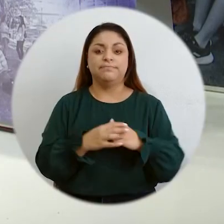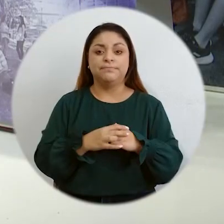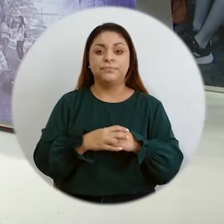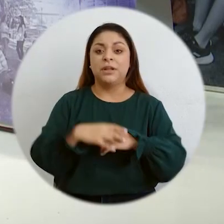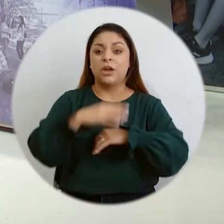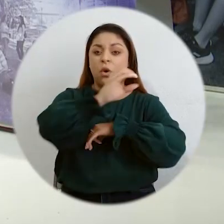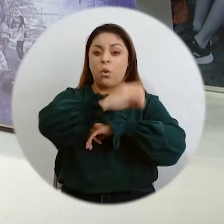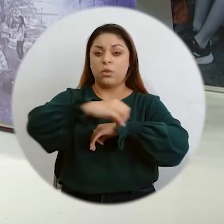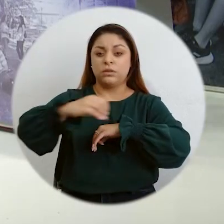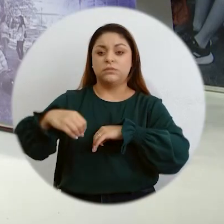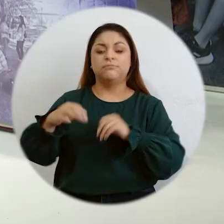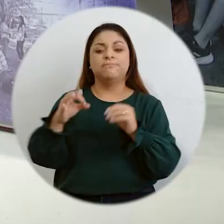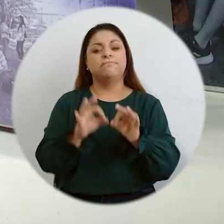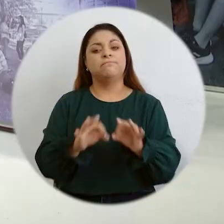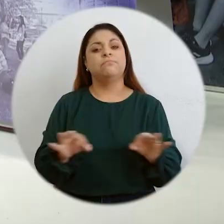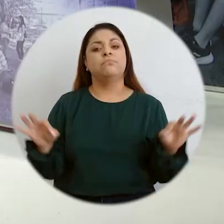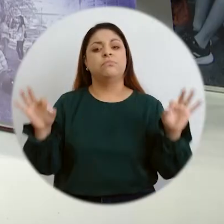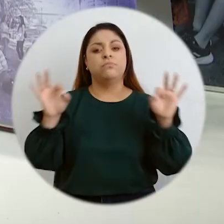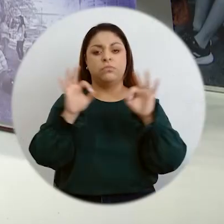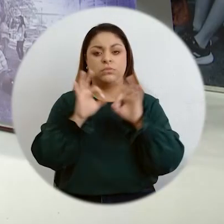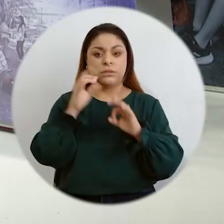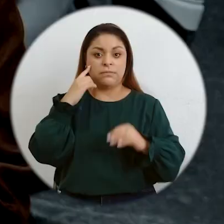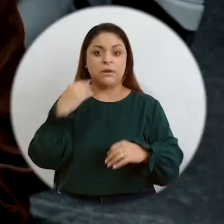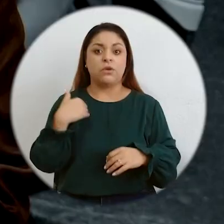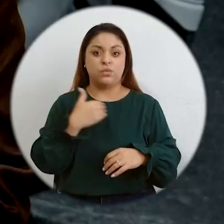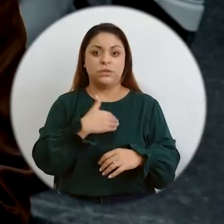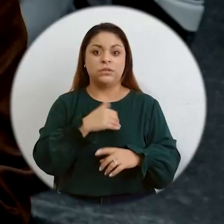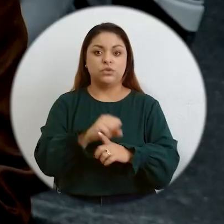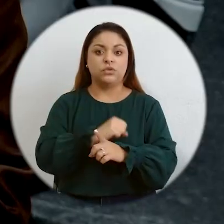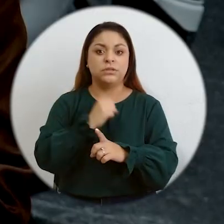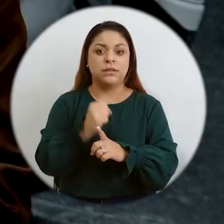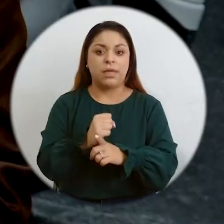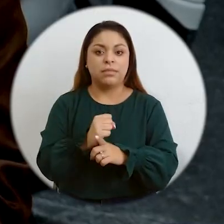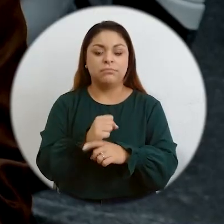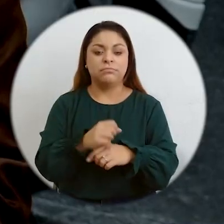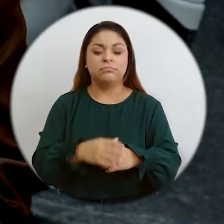muy importantes para nuestras sociedades.